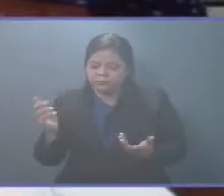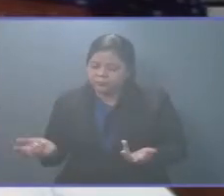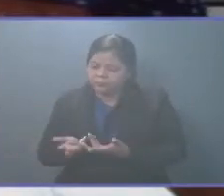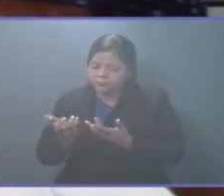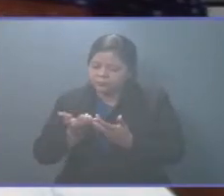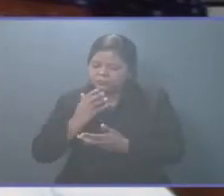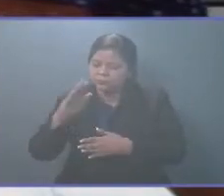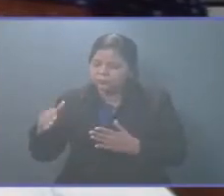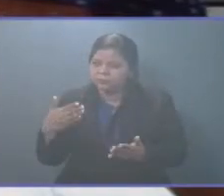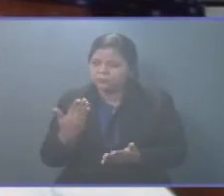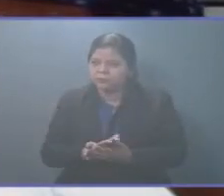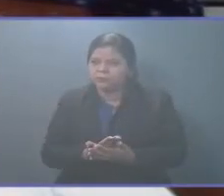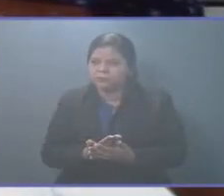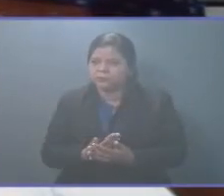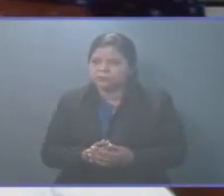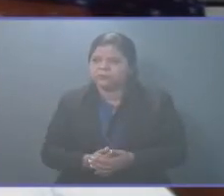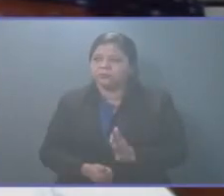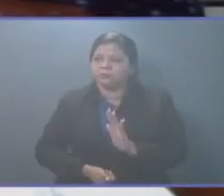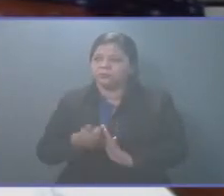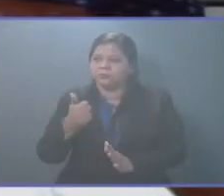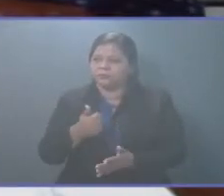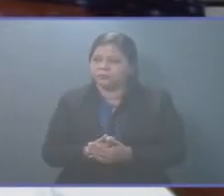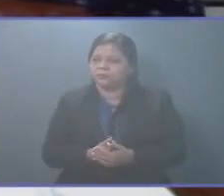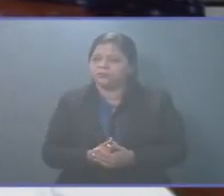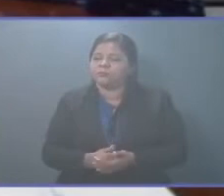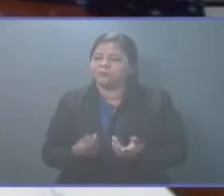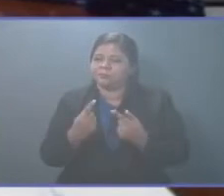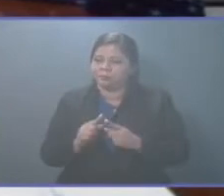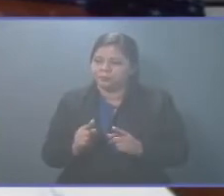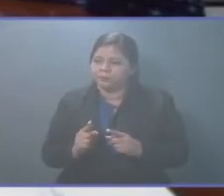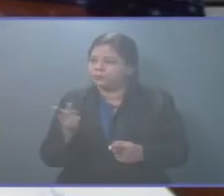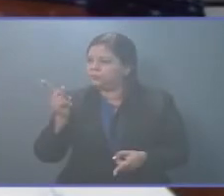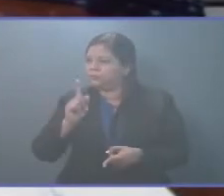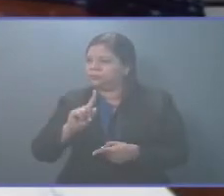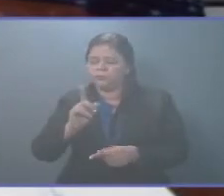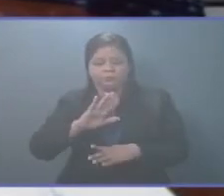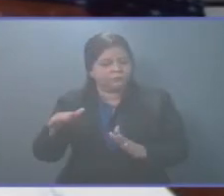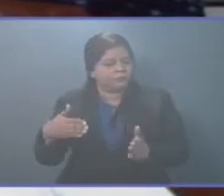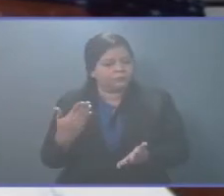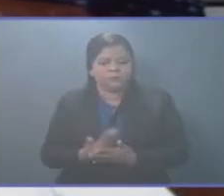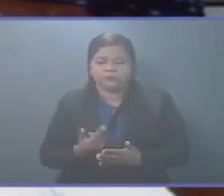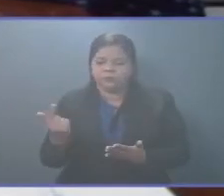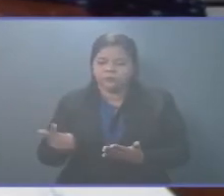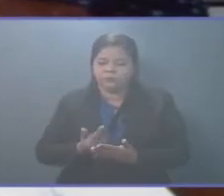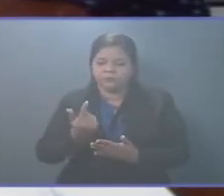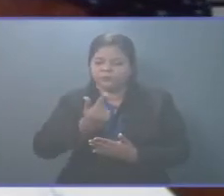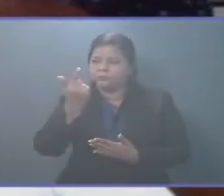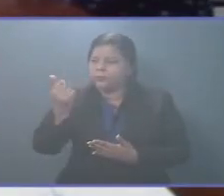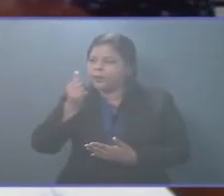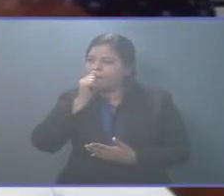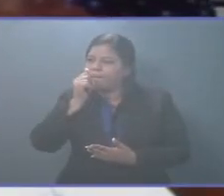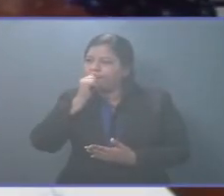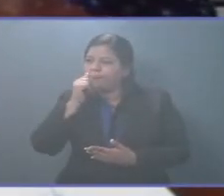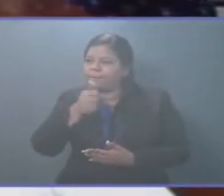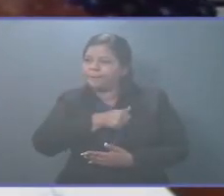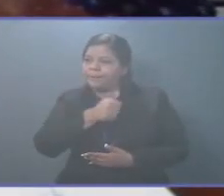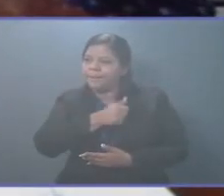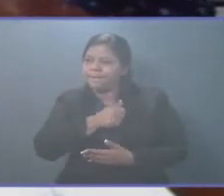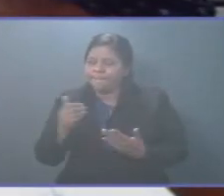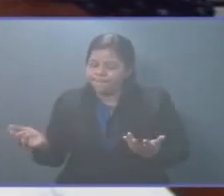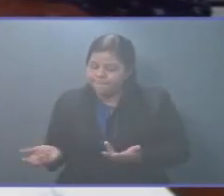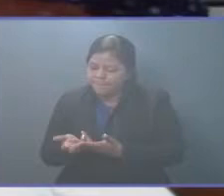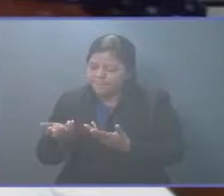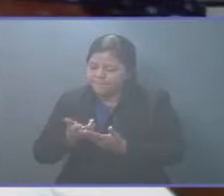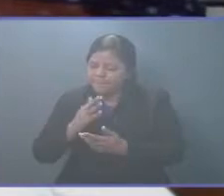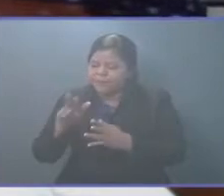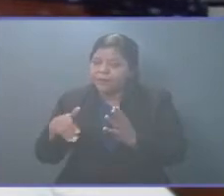están comprometidas con el tema de seguridad. Porque no todas las universidades también hacen investigaciones con respecto